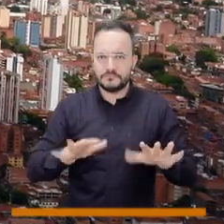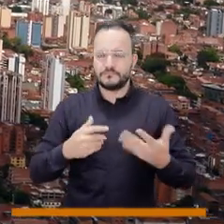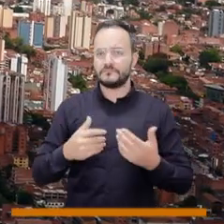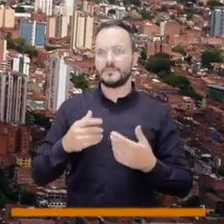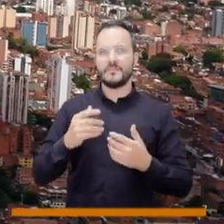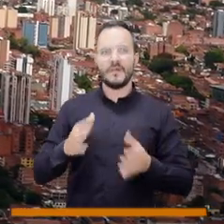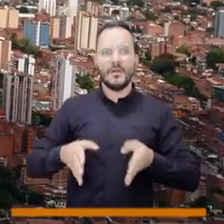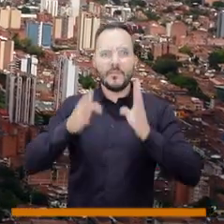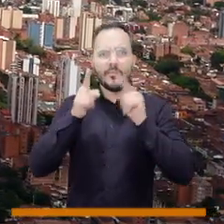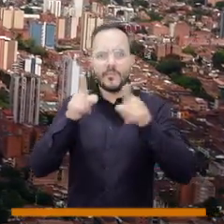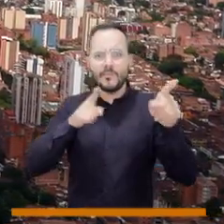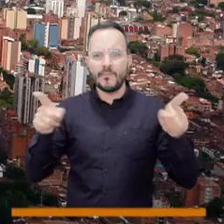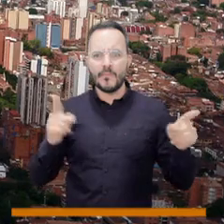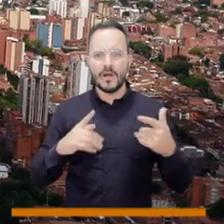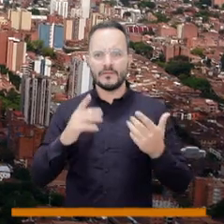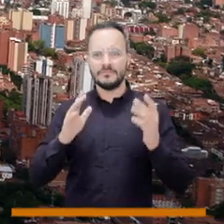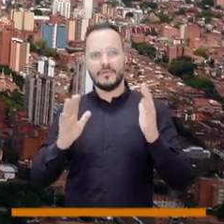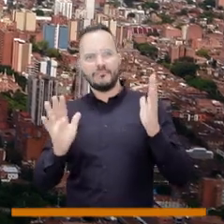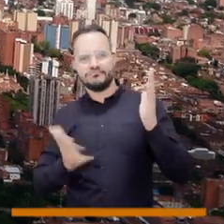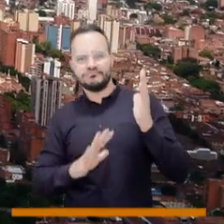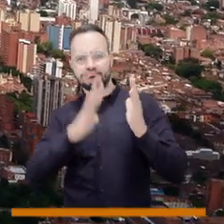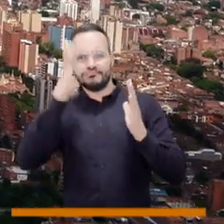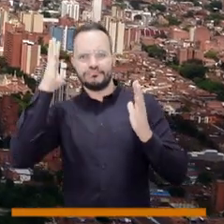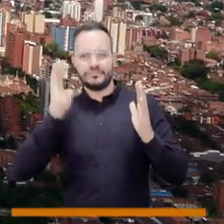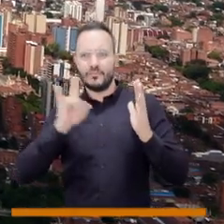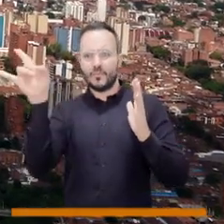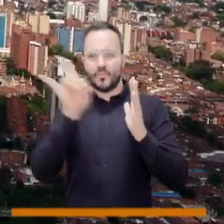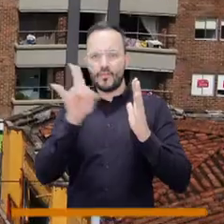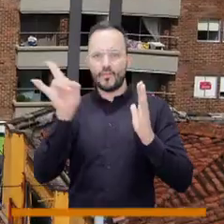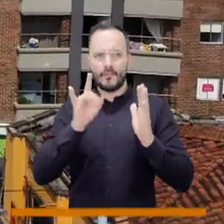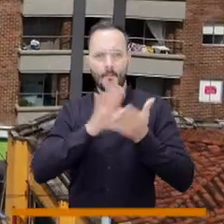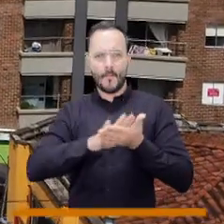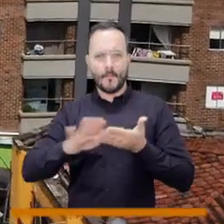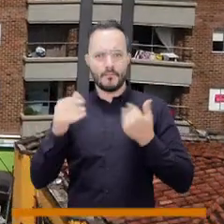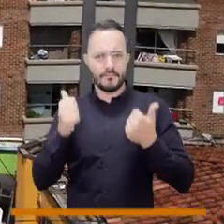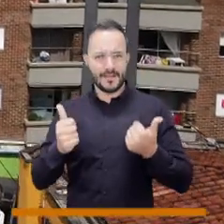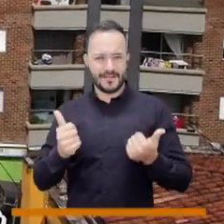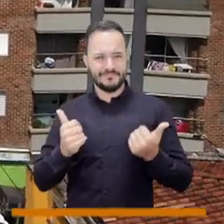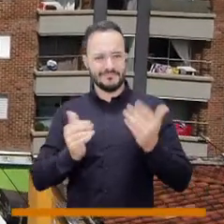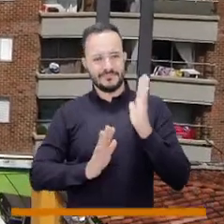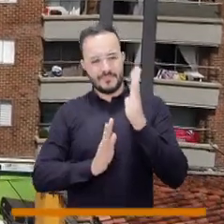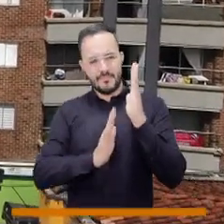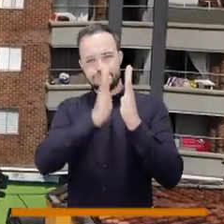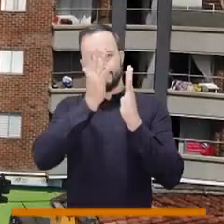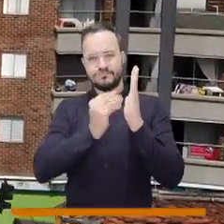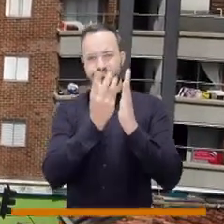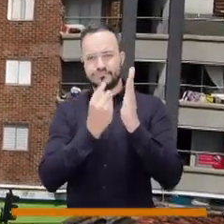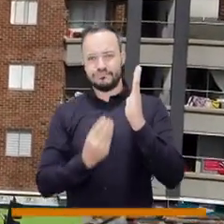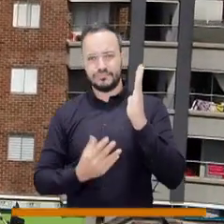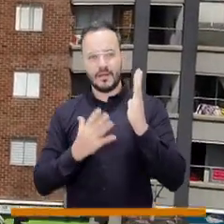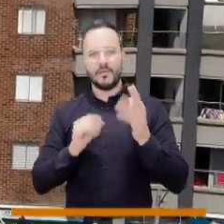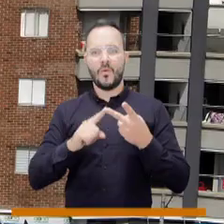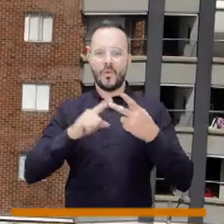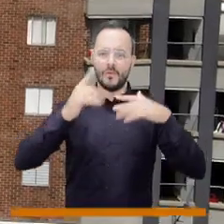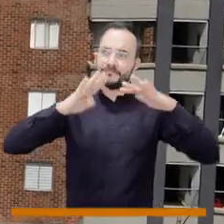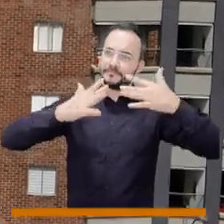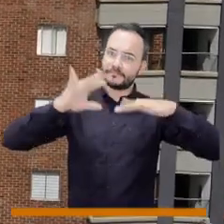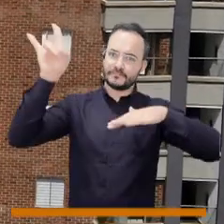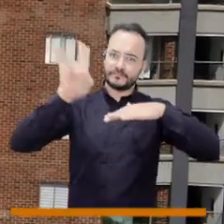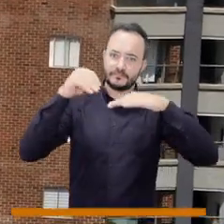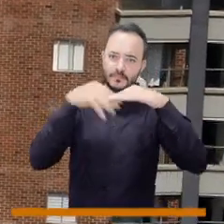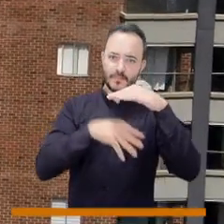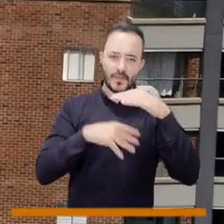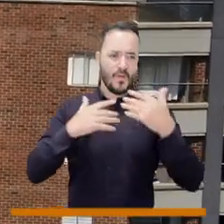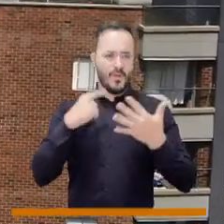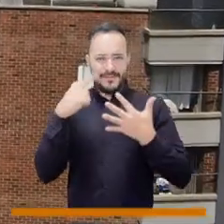viviendas sostenibles, es decir, edificios que tengan fachadas verdes que absorban el smog, edificios que tengan manejo de aguas lluvias, paneles solares. Esto